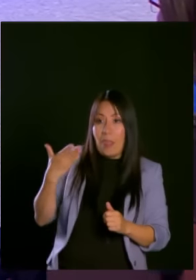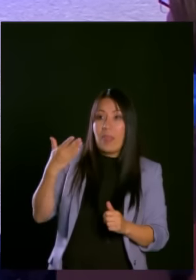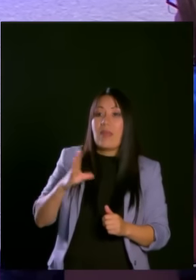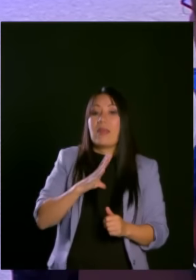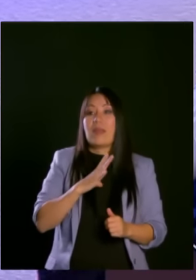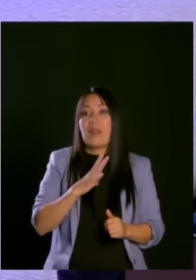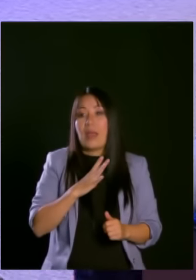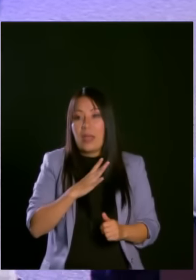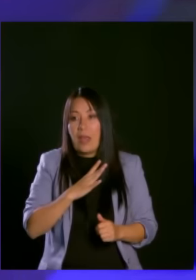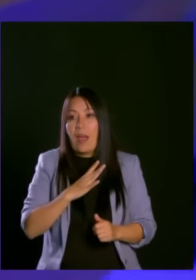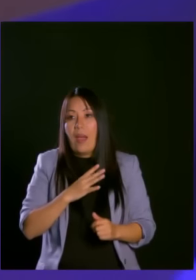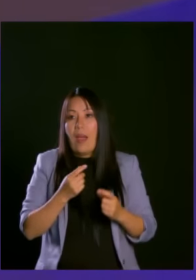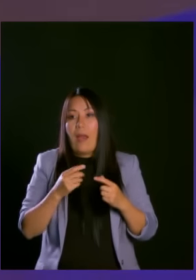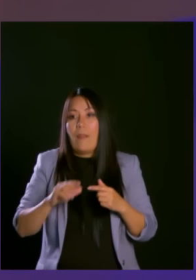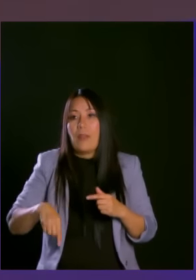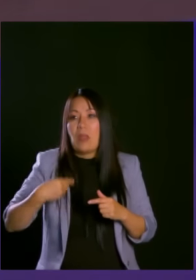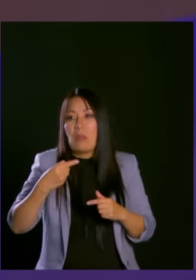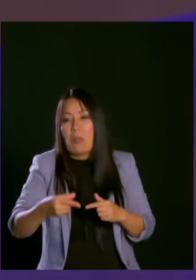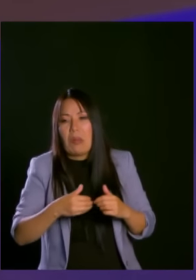Huguito.